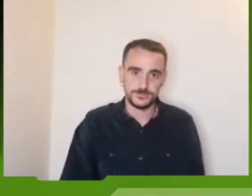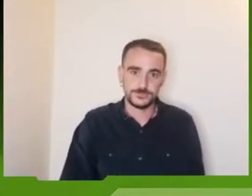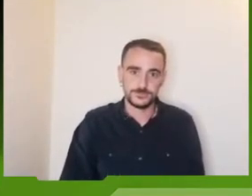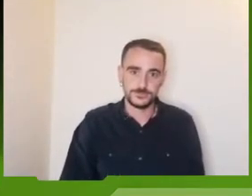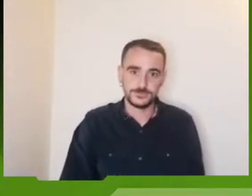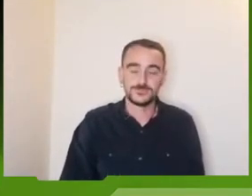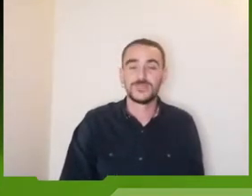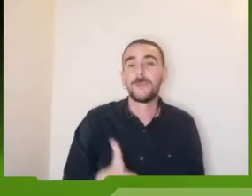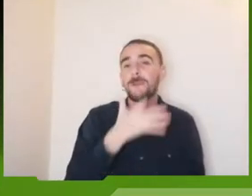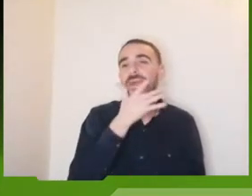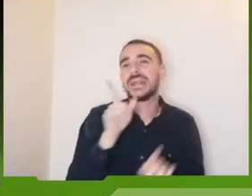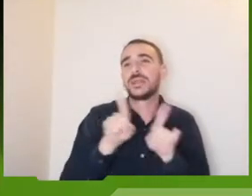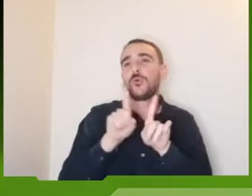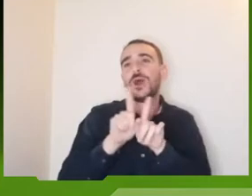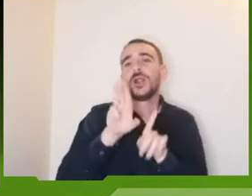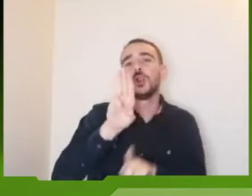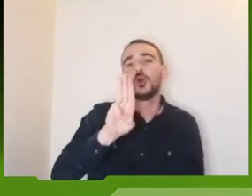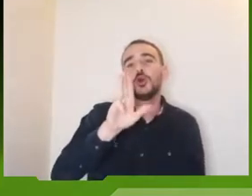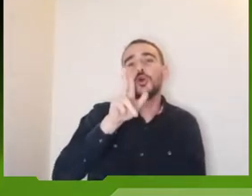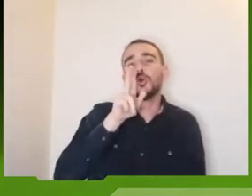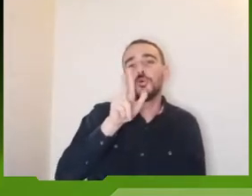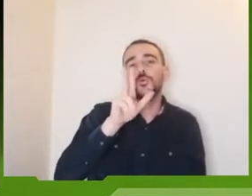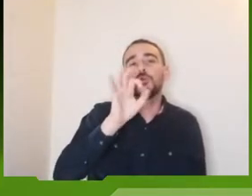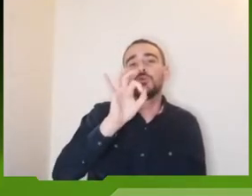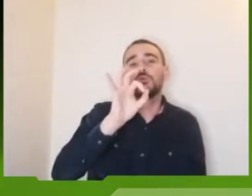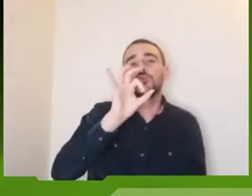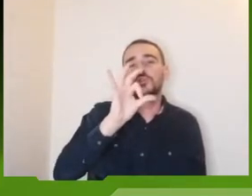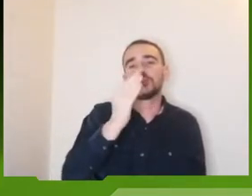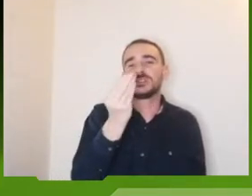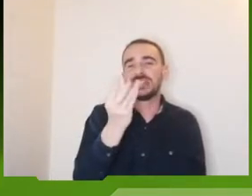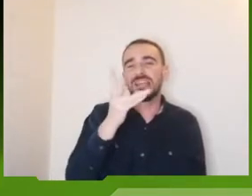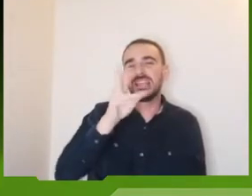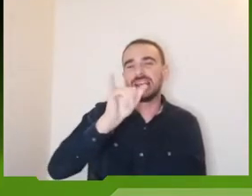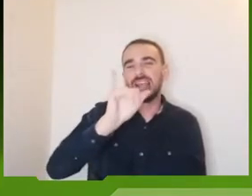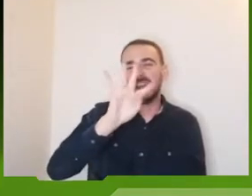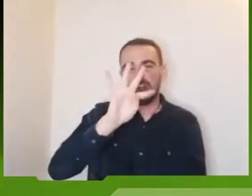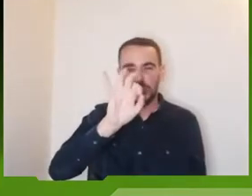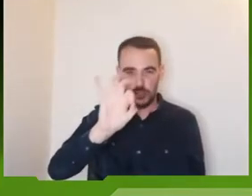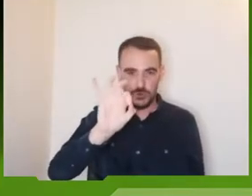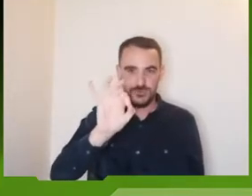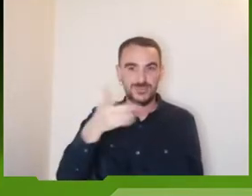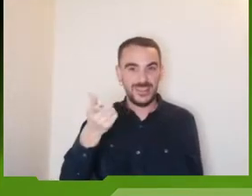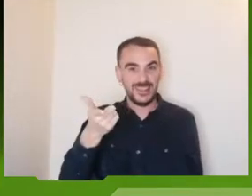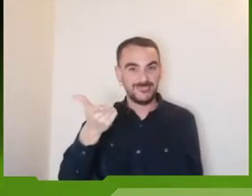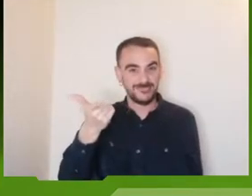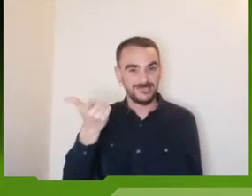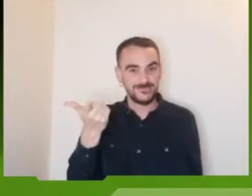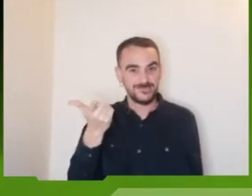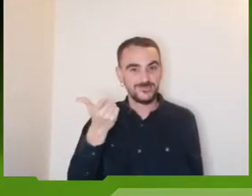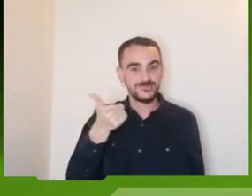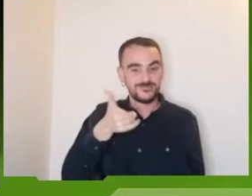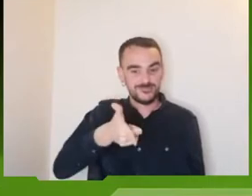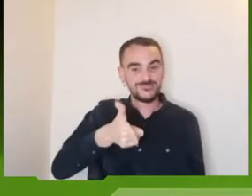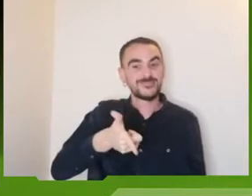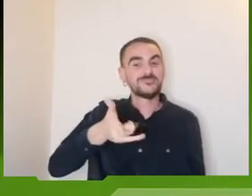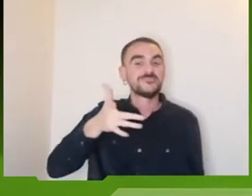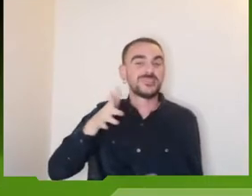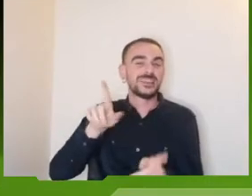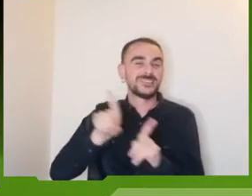Fosquito es un dulce típico industrial de cuando yo era pequeña, no hace tanto.